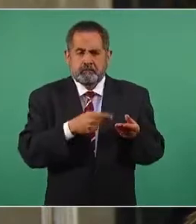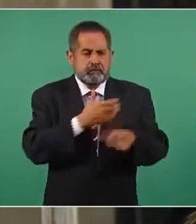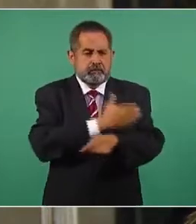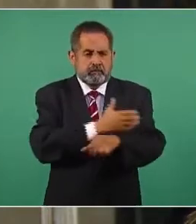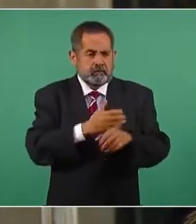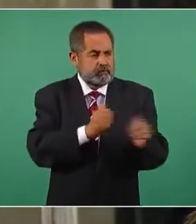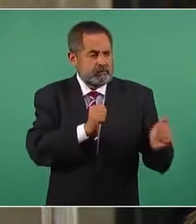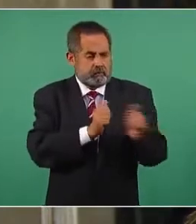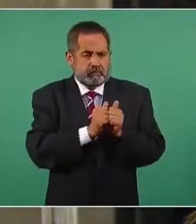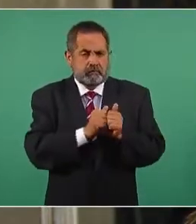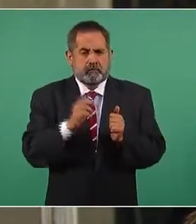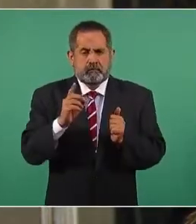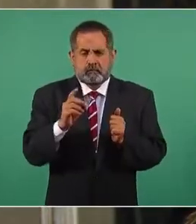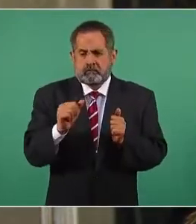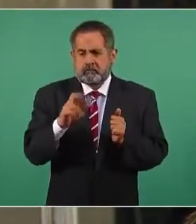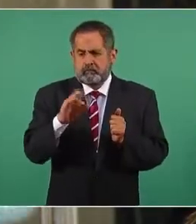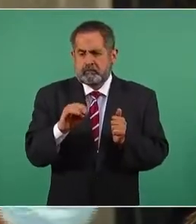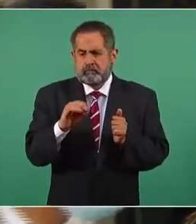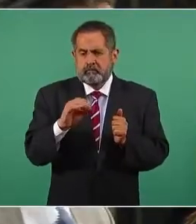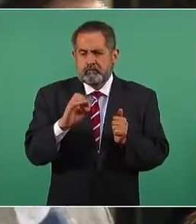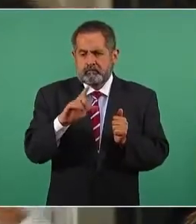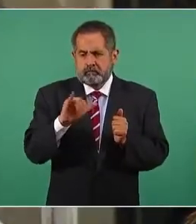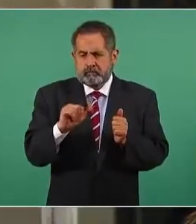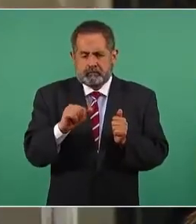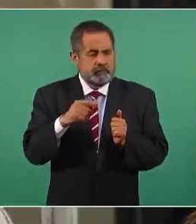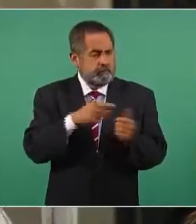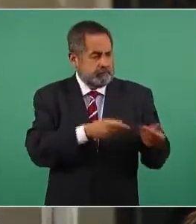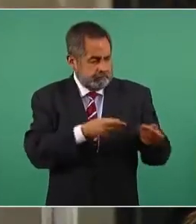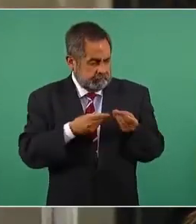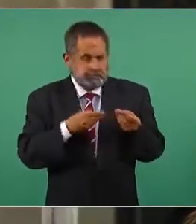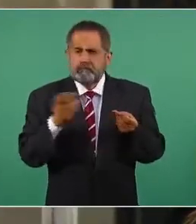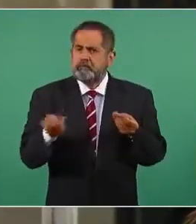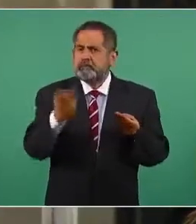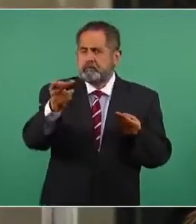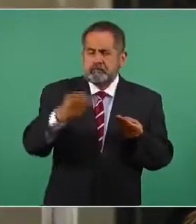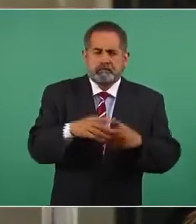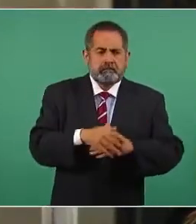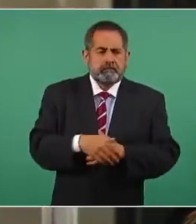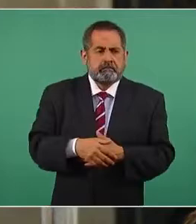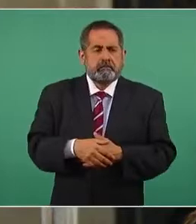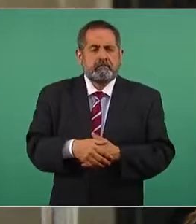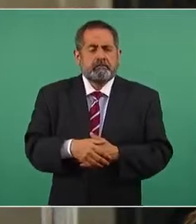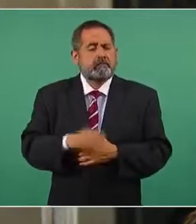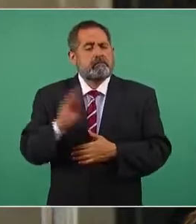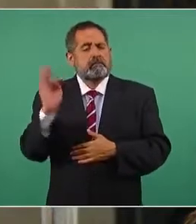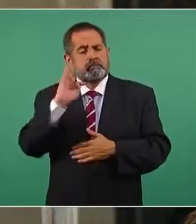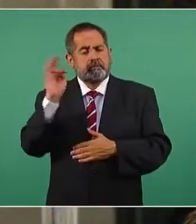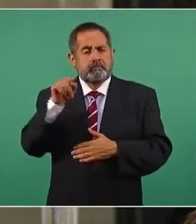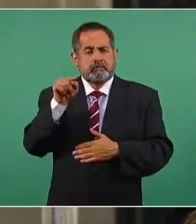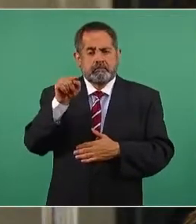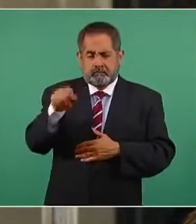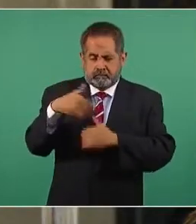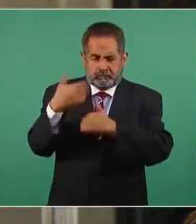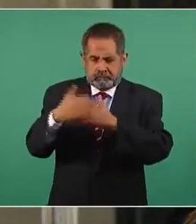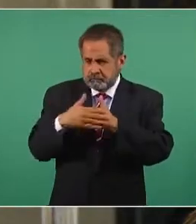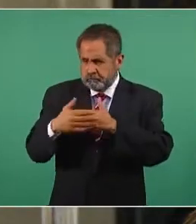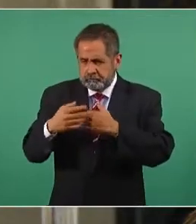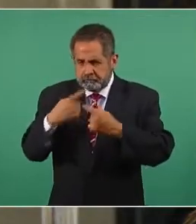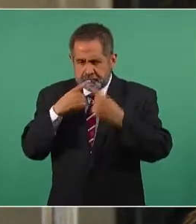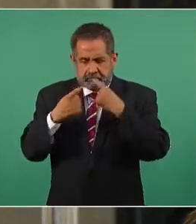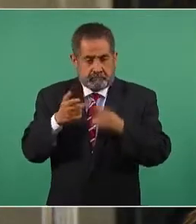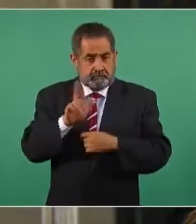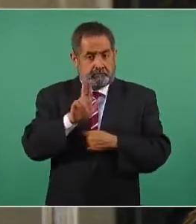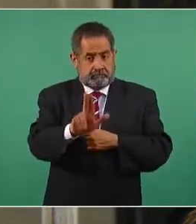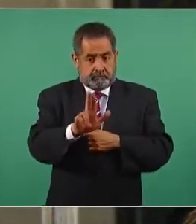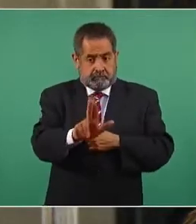colega, compañero, Darío Celis, del Financiero. Preguntarle, canciller, si en la mesa de negociación del